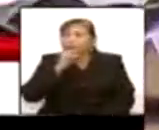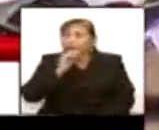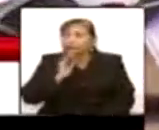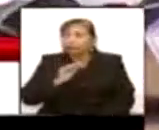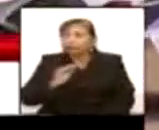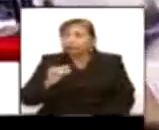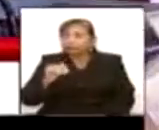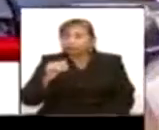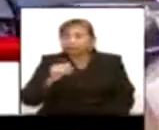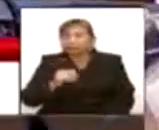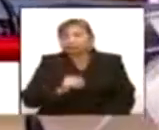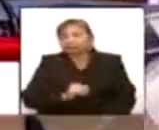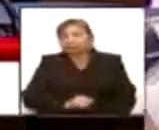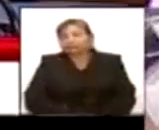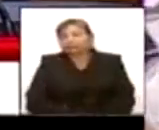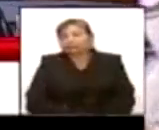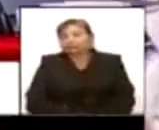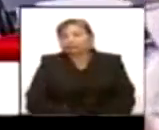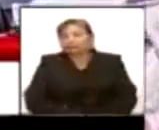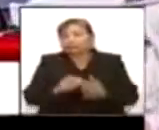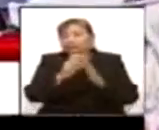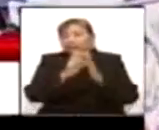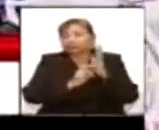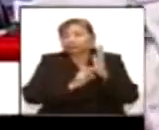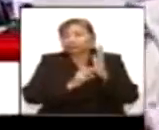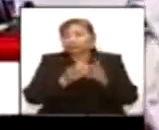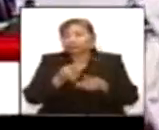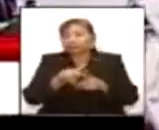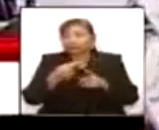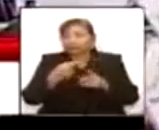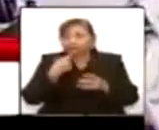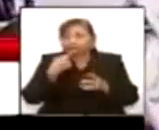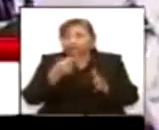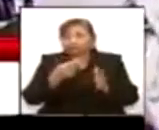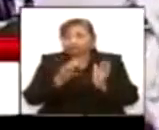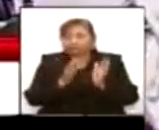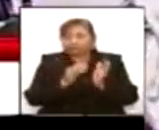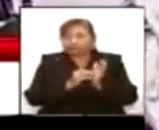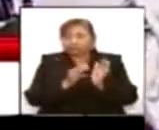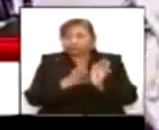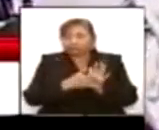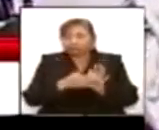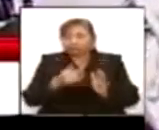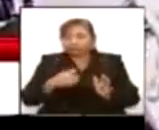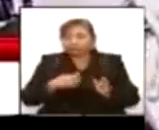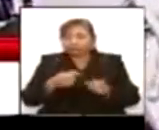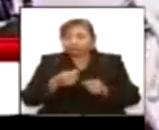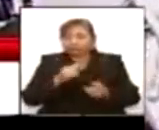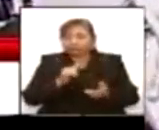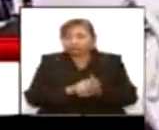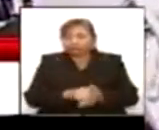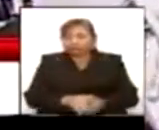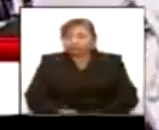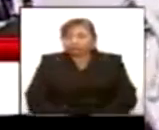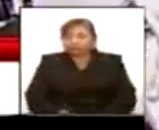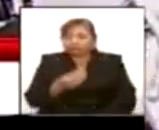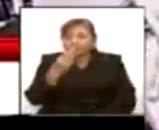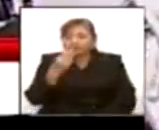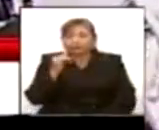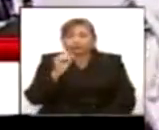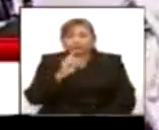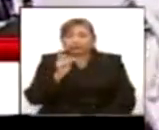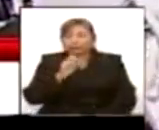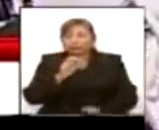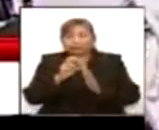presidente. El proyecto del que hicieron referencia es un proyecto que yo he suscrito, soy coautora con la congresista Wilca. No